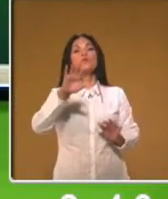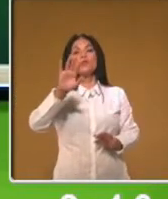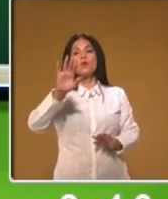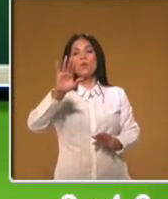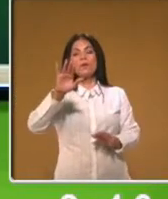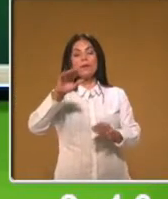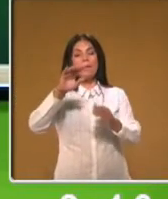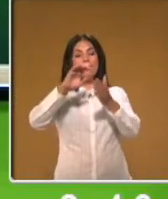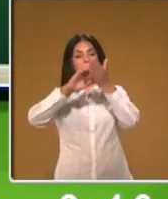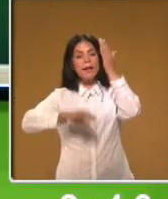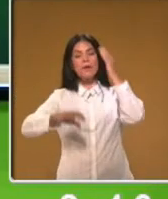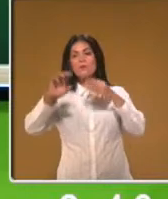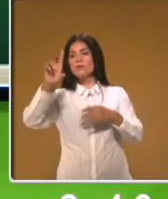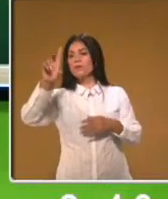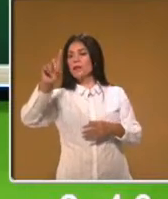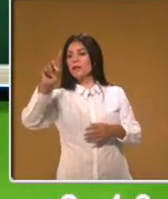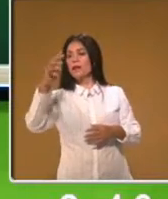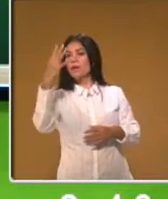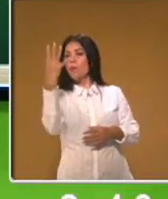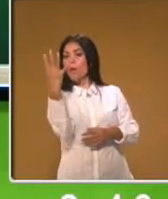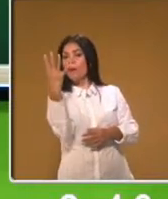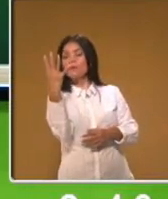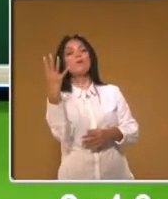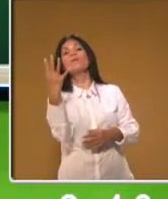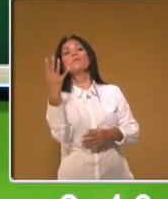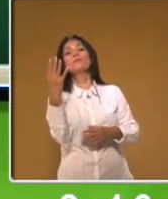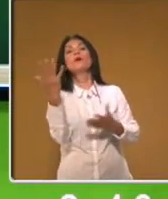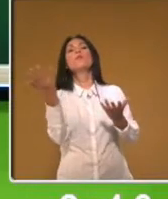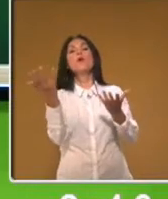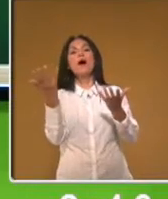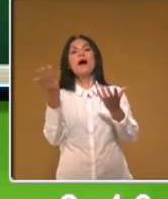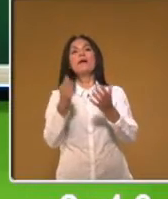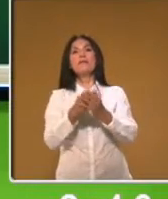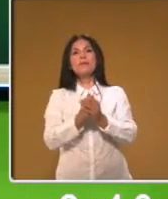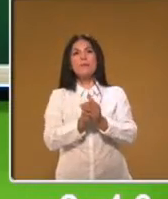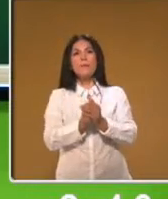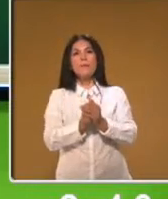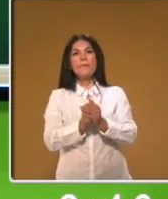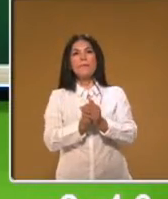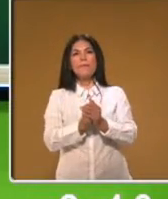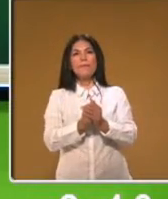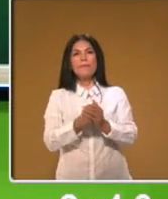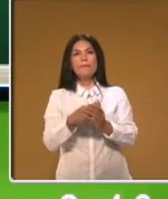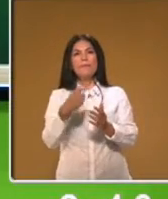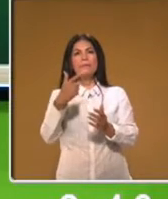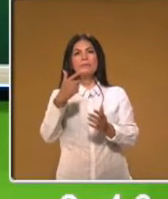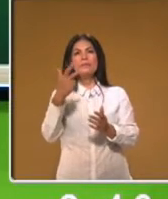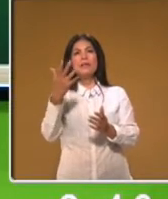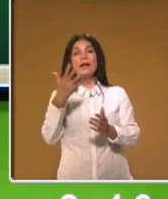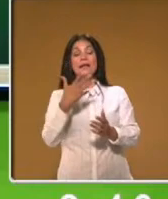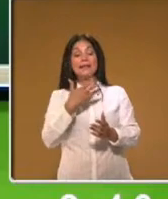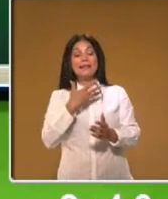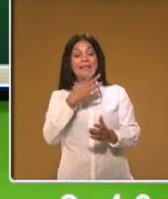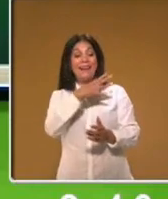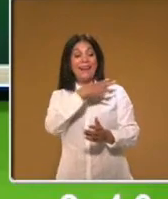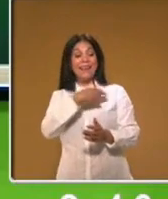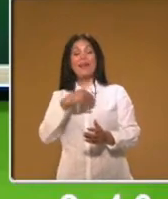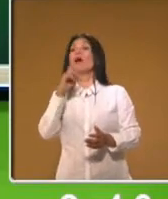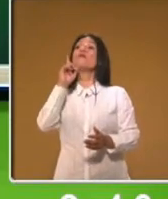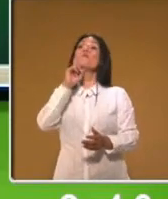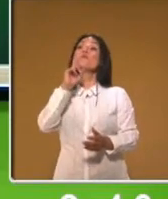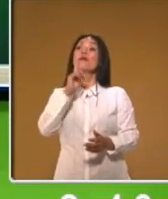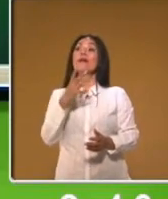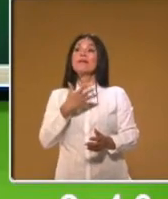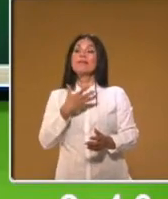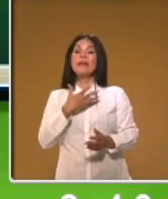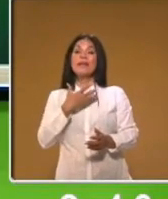igual a 26, por lo tanto voy a hacer una división, como tú ya sabes que tenemos que hacer, H igual a 3. La hija tiene 13 años, va a estar muy fácil